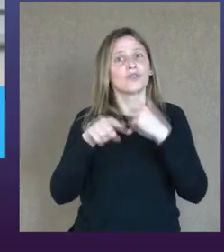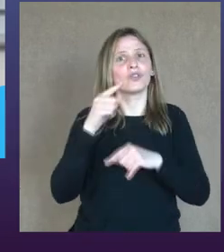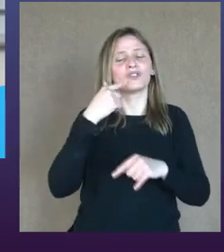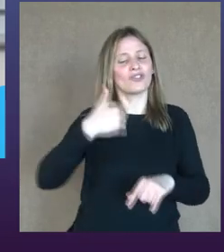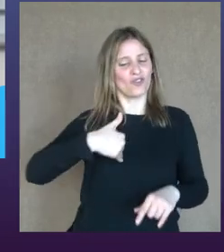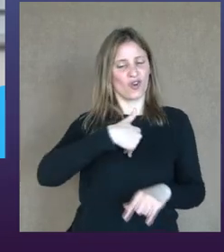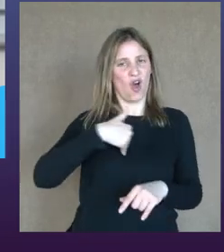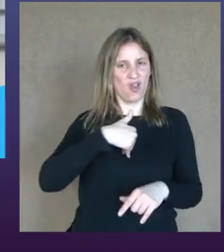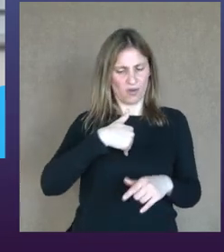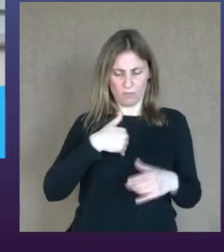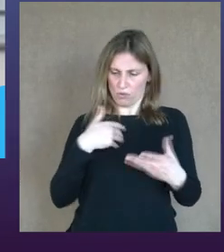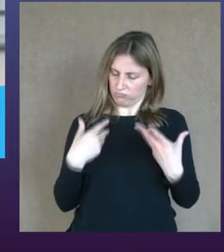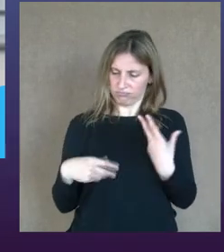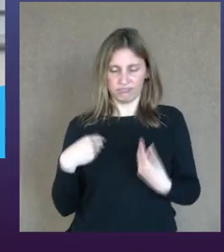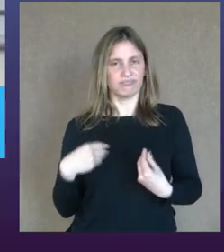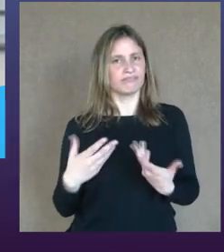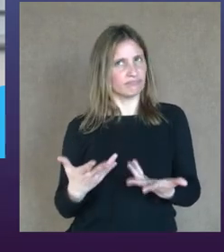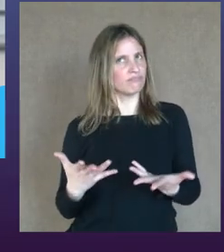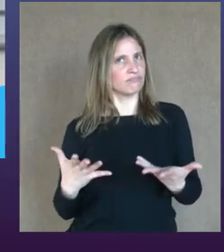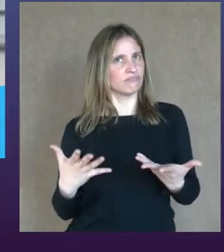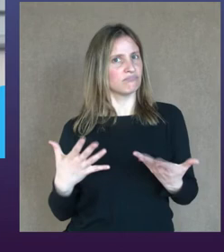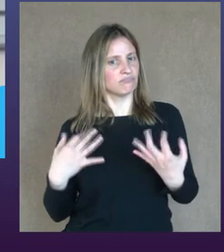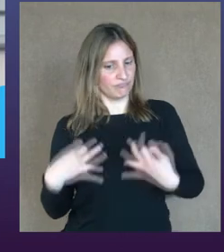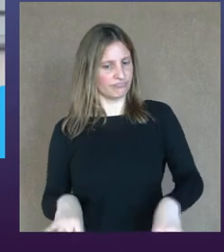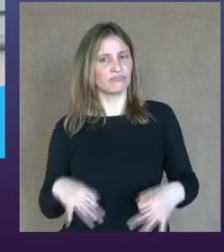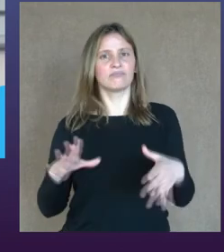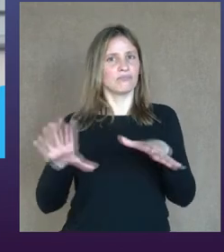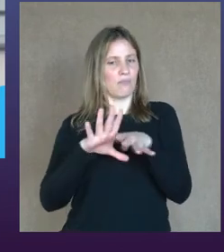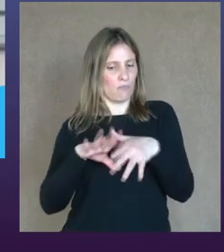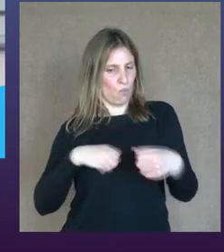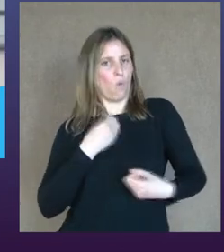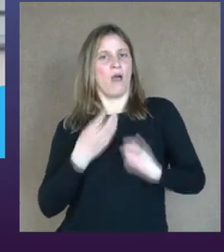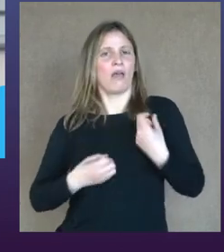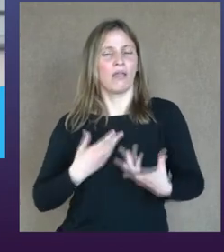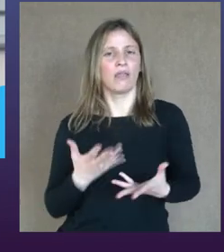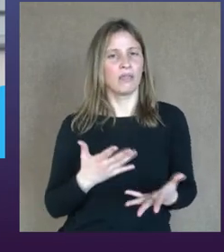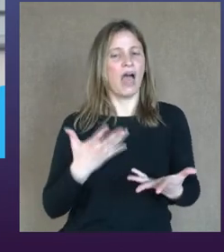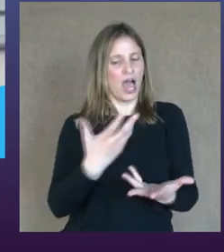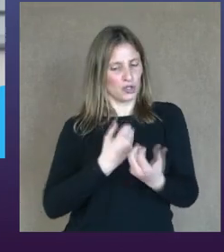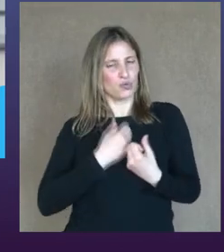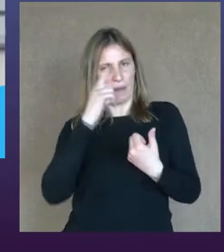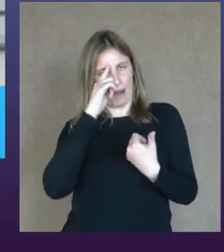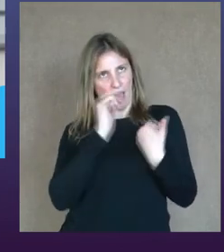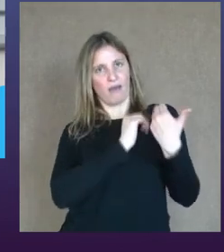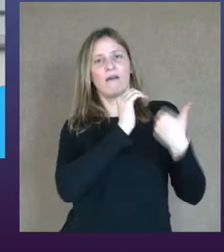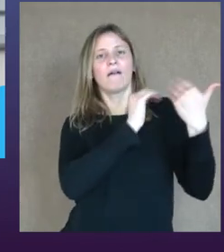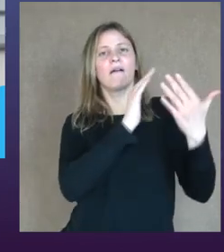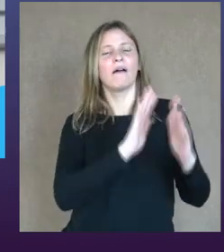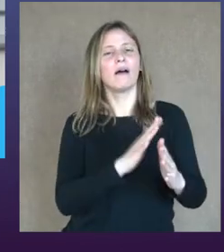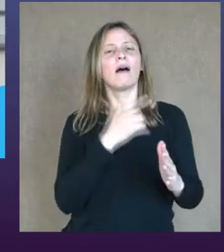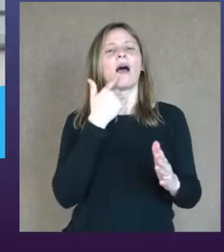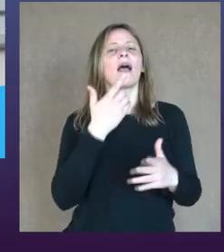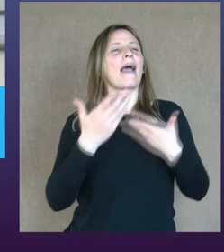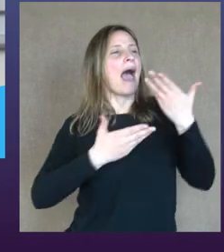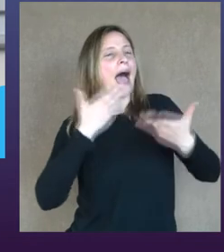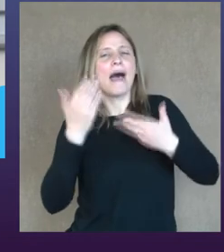rol que realmente nos podemos hacerlo lucir y que además nos ayuda para crecer, cuando uno canta el propio